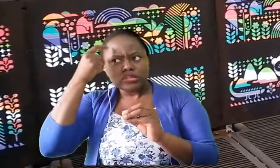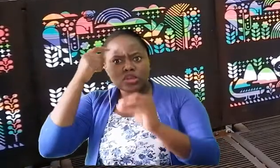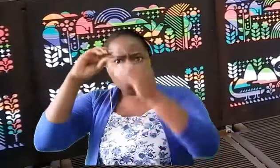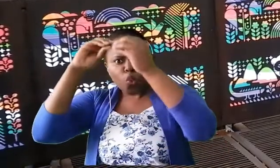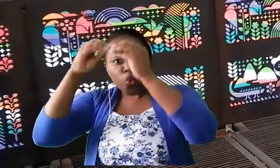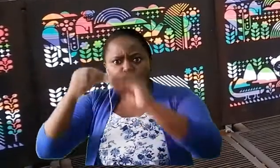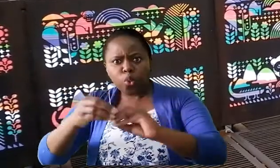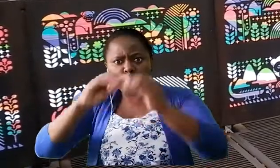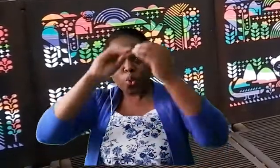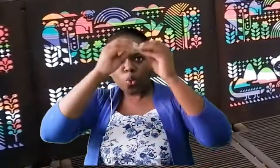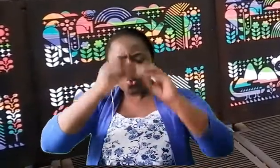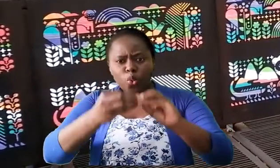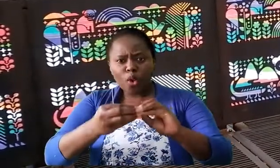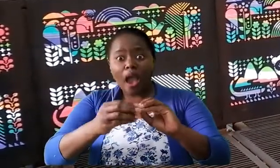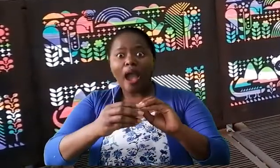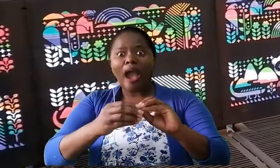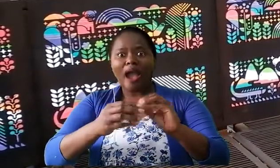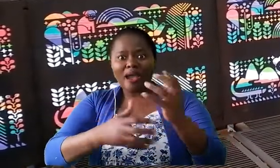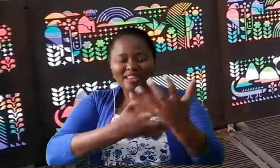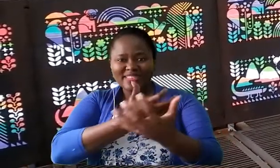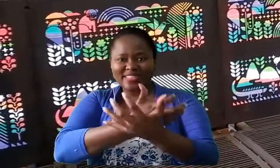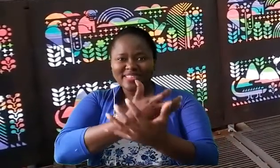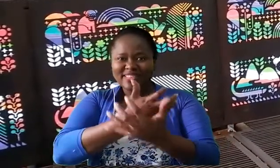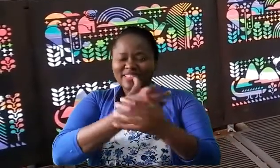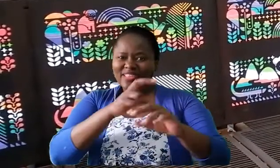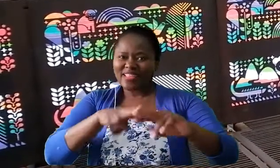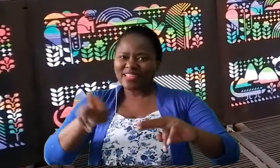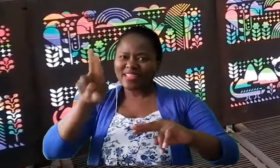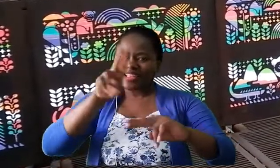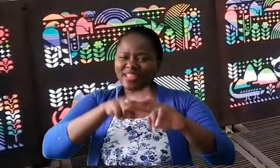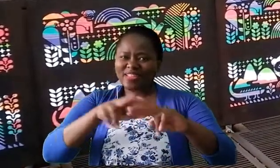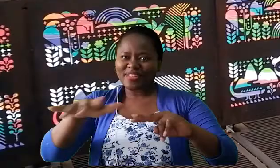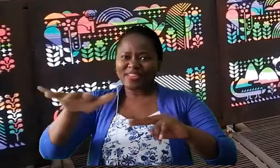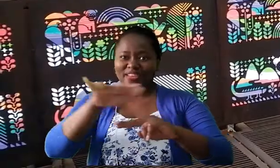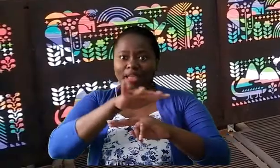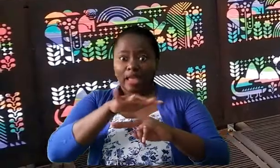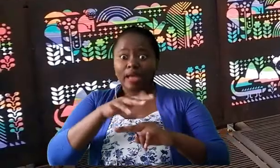descubren que la naturaleza ha sido definitivamente,